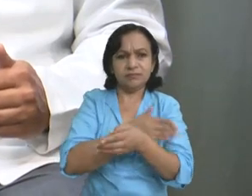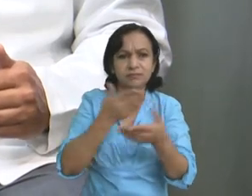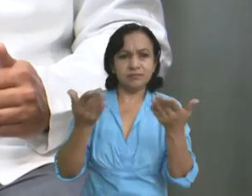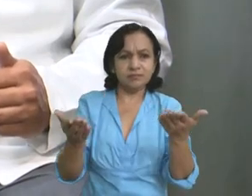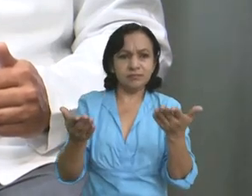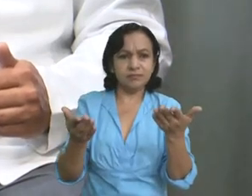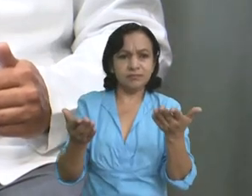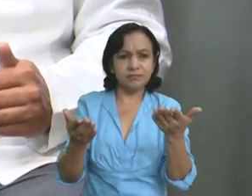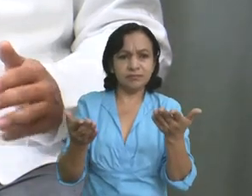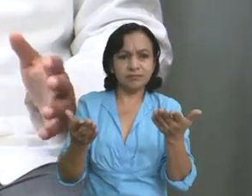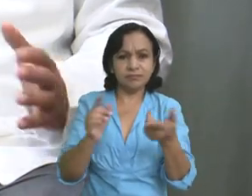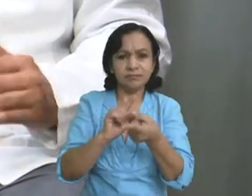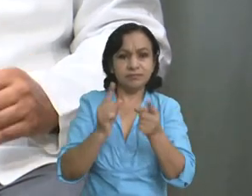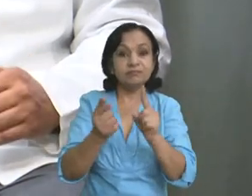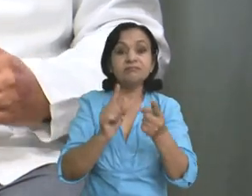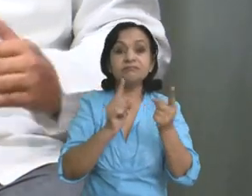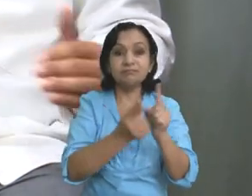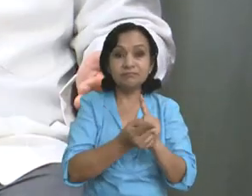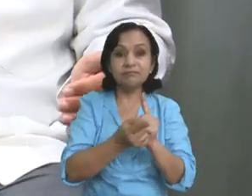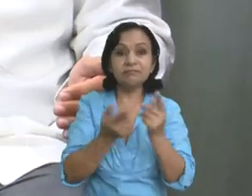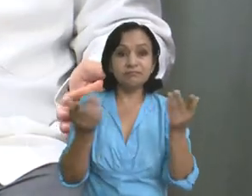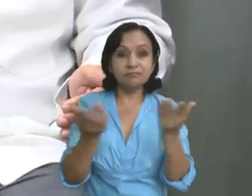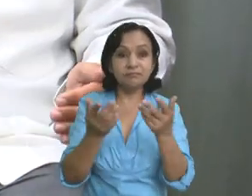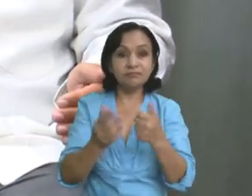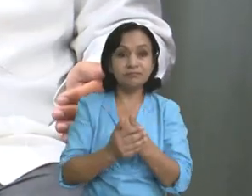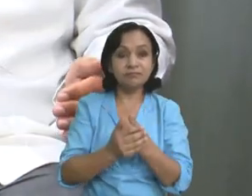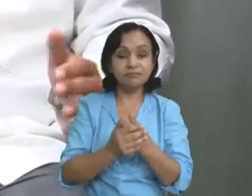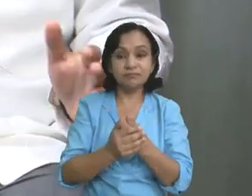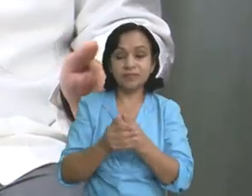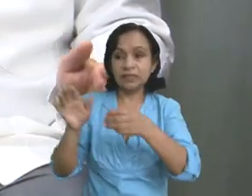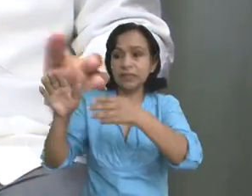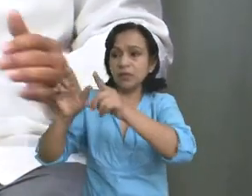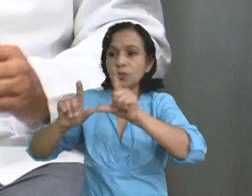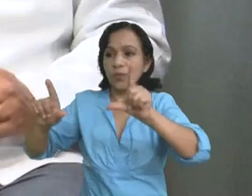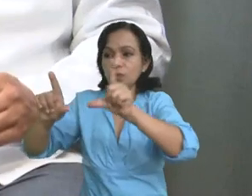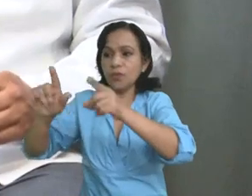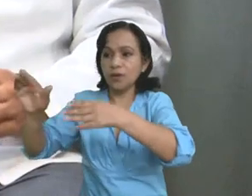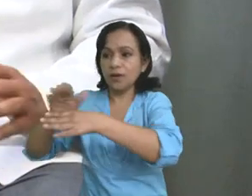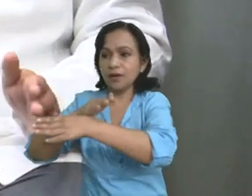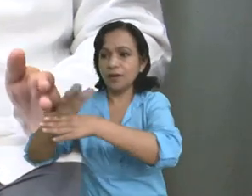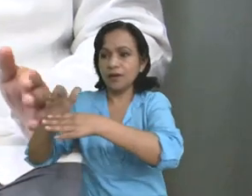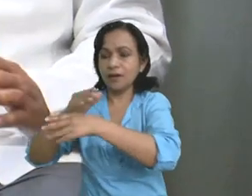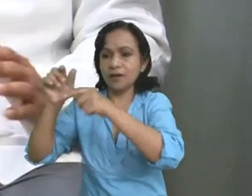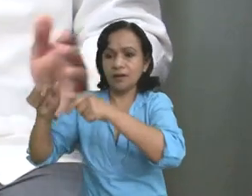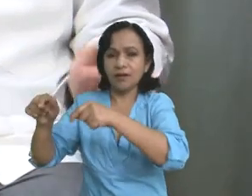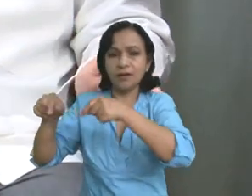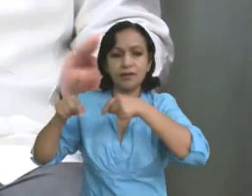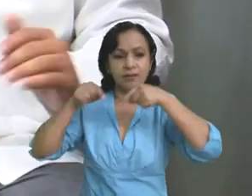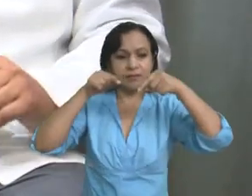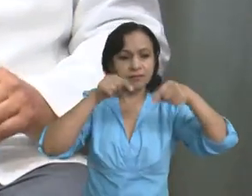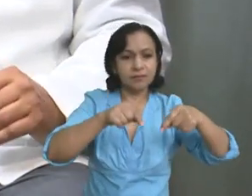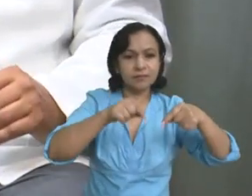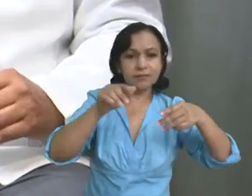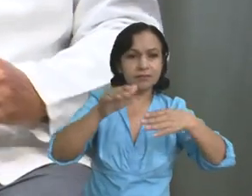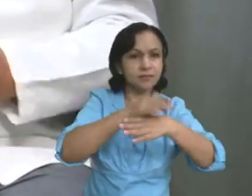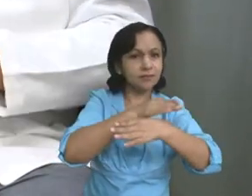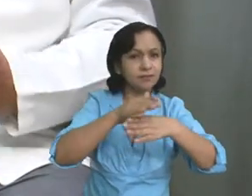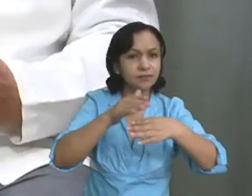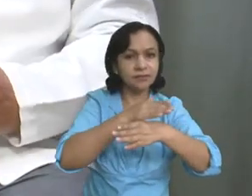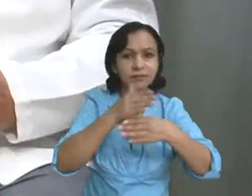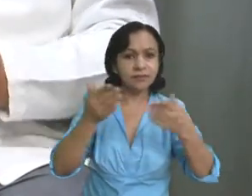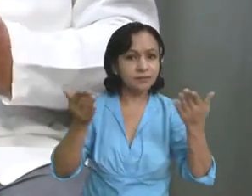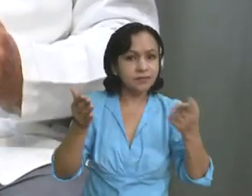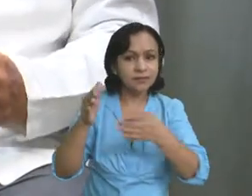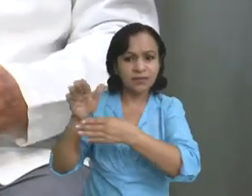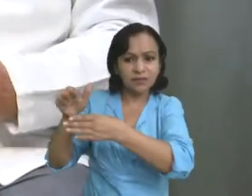el virus es muy mutante. Es decir, el comportamiento en un área geográfica no es el mismo. Se ha demostrado que no es el mismo en el resto. Entonces